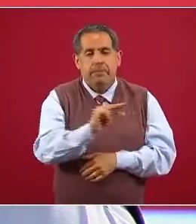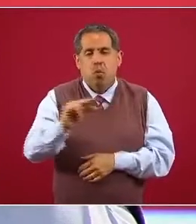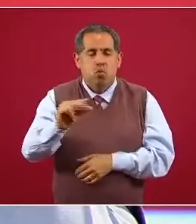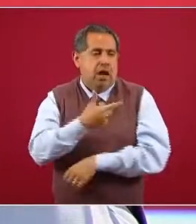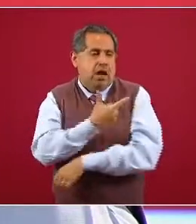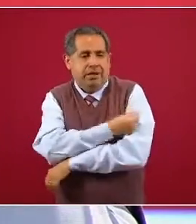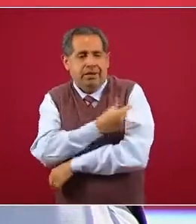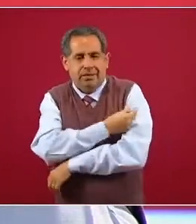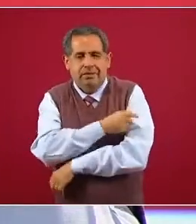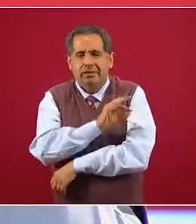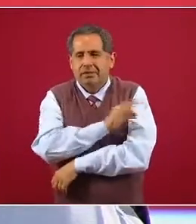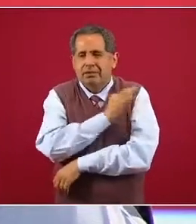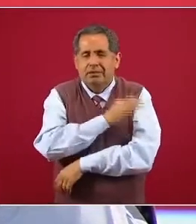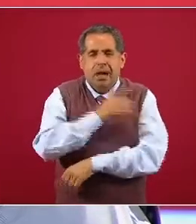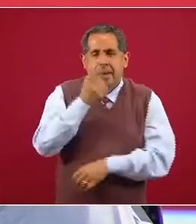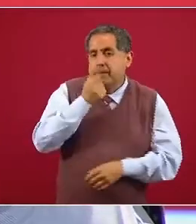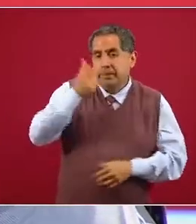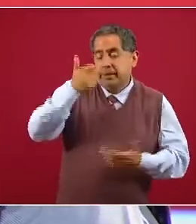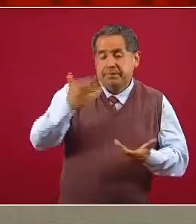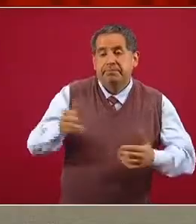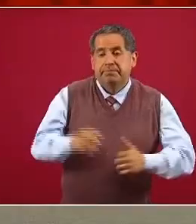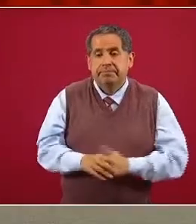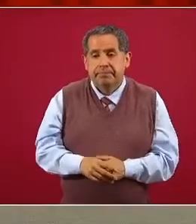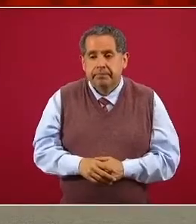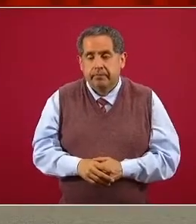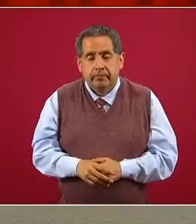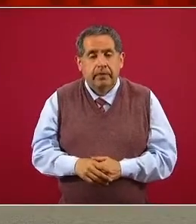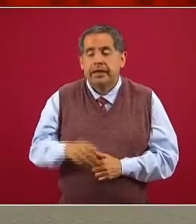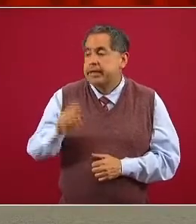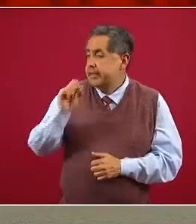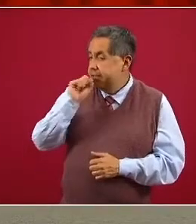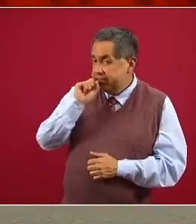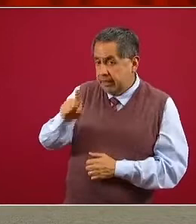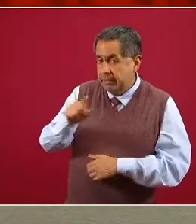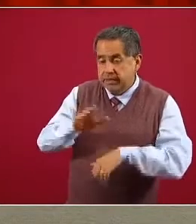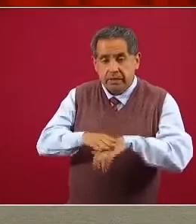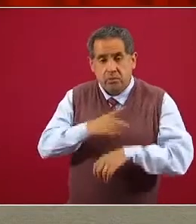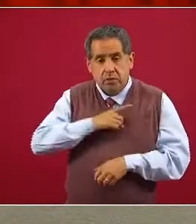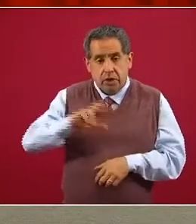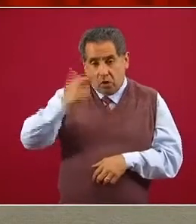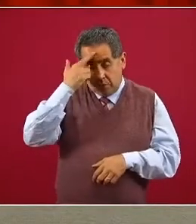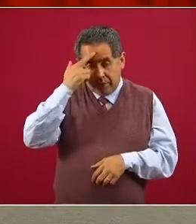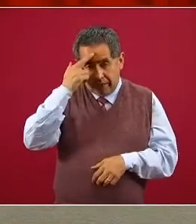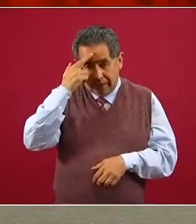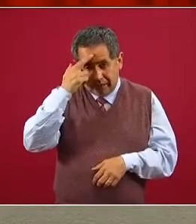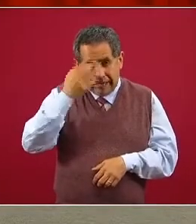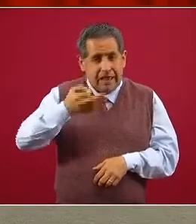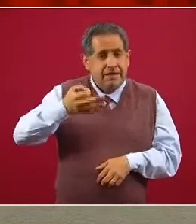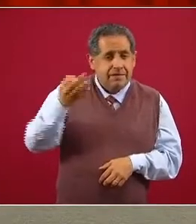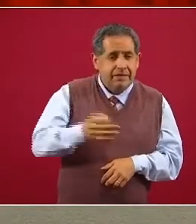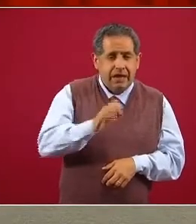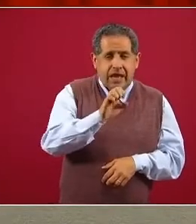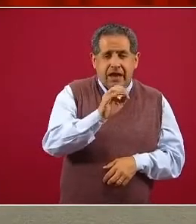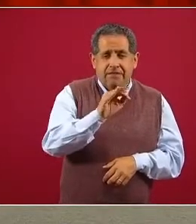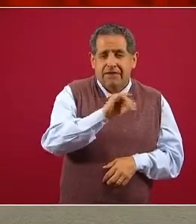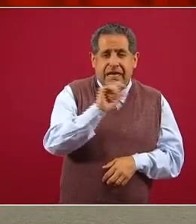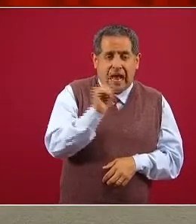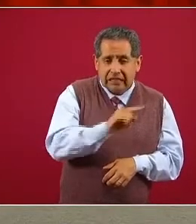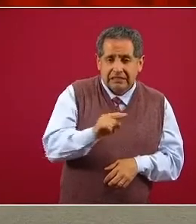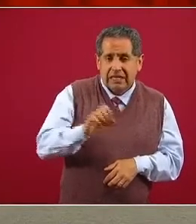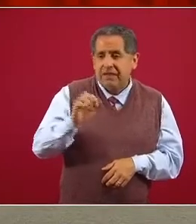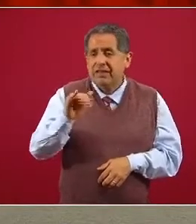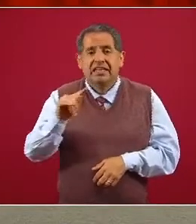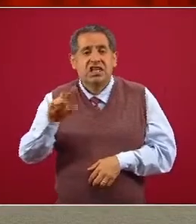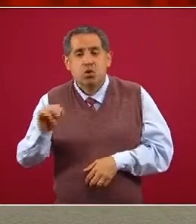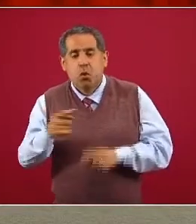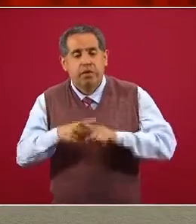podrá ser más adelante apenas la primera vacuna también la diferencia entre eficacia y efectividad es cuanto salga la